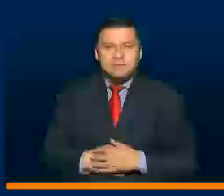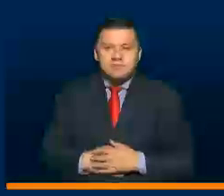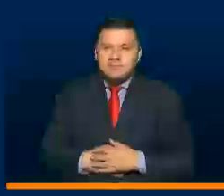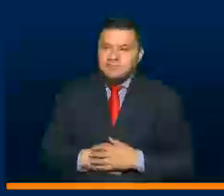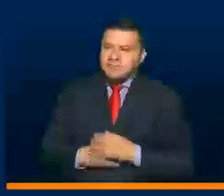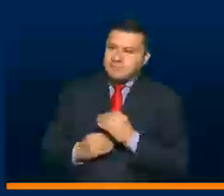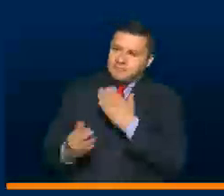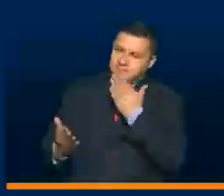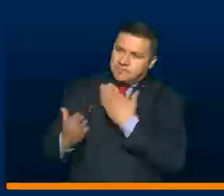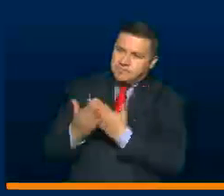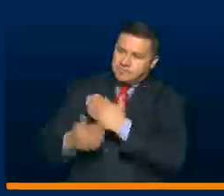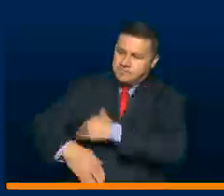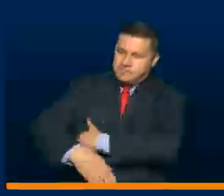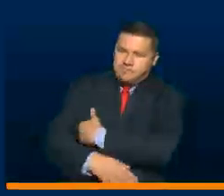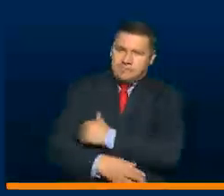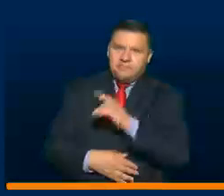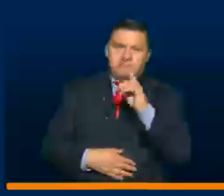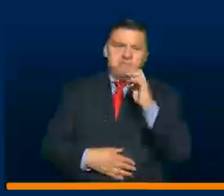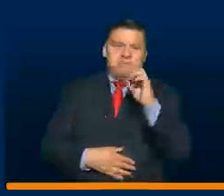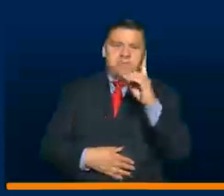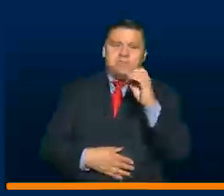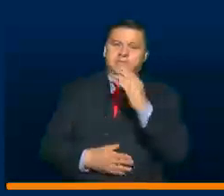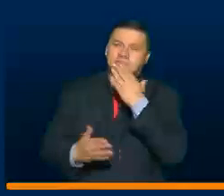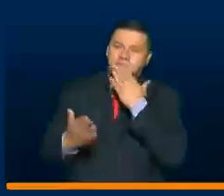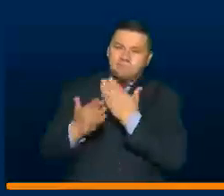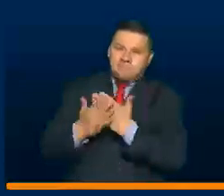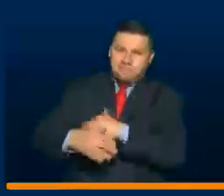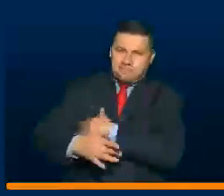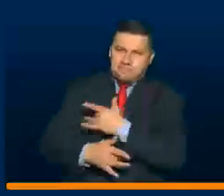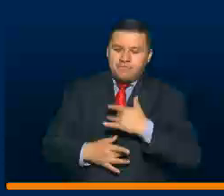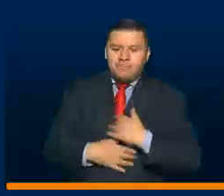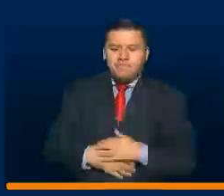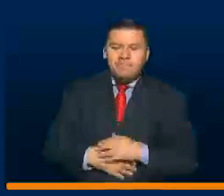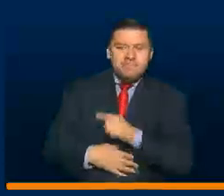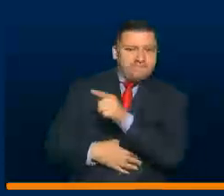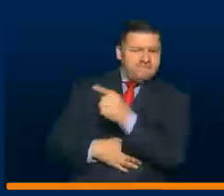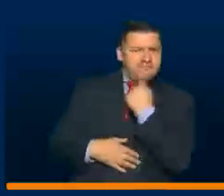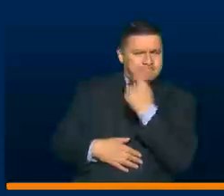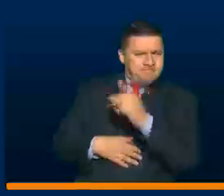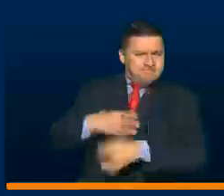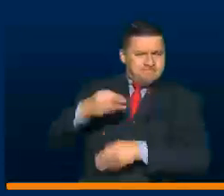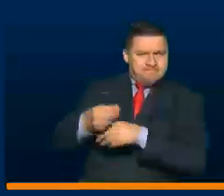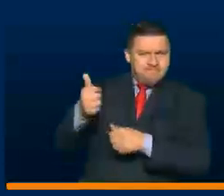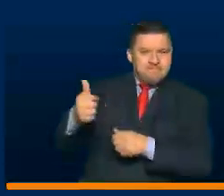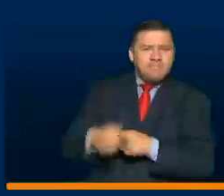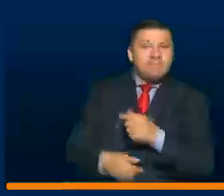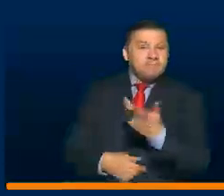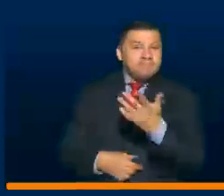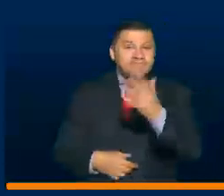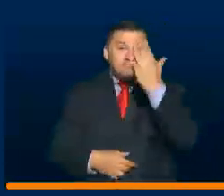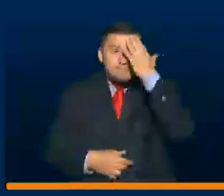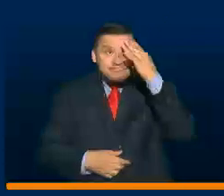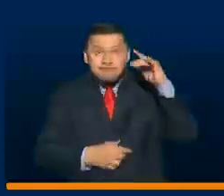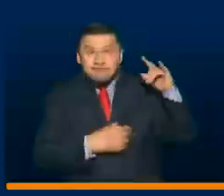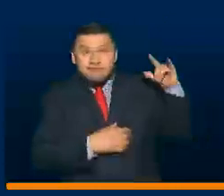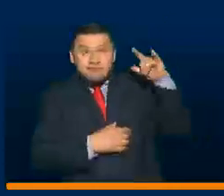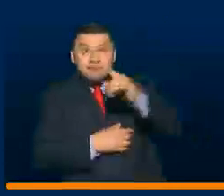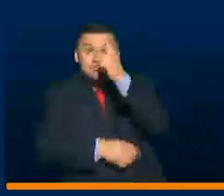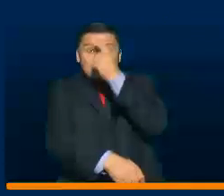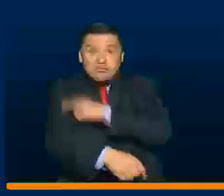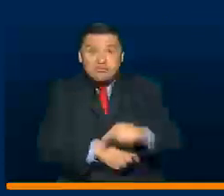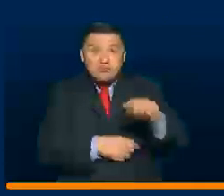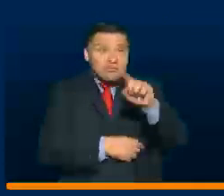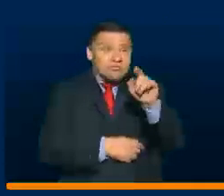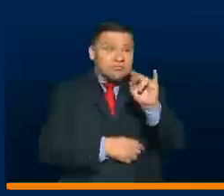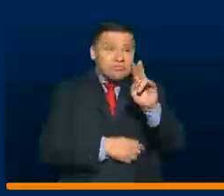Muchas gracias, ministro Fernando. Yo quisiera, sobre lo que usted mencionaba ahora, el avión que traía el millón de vacunas de